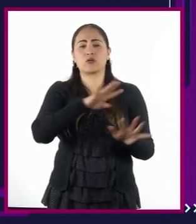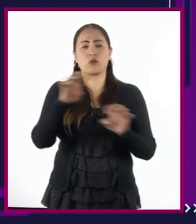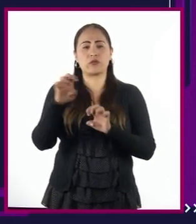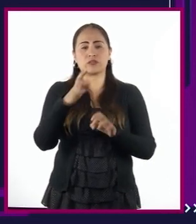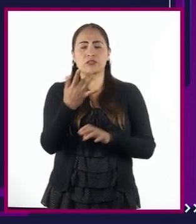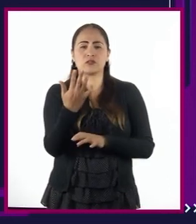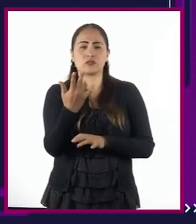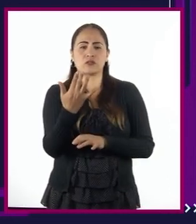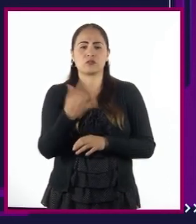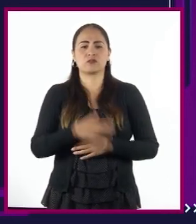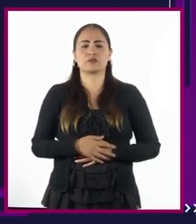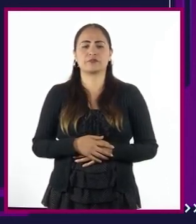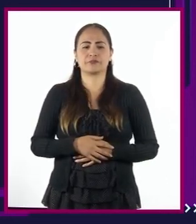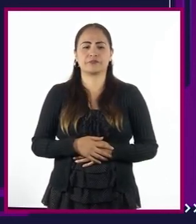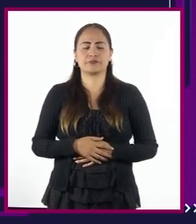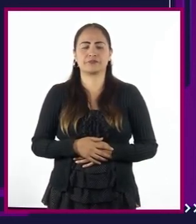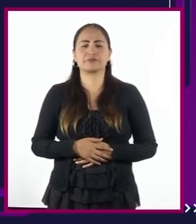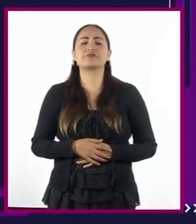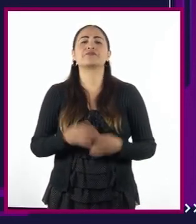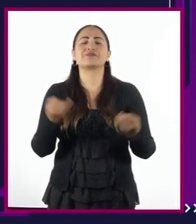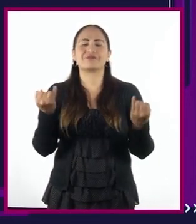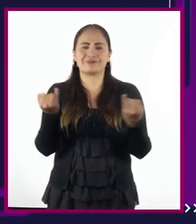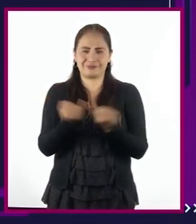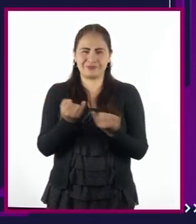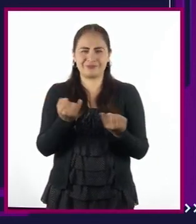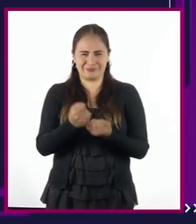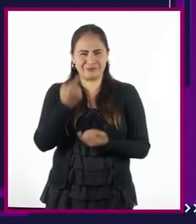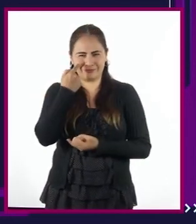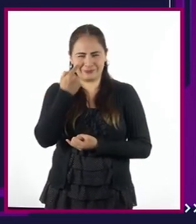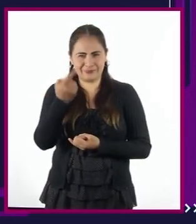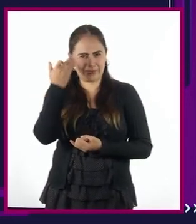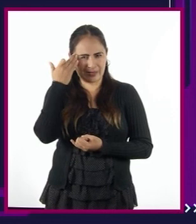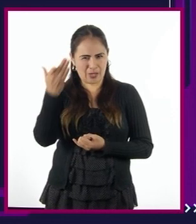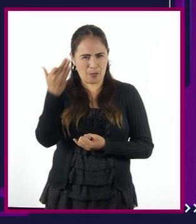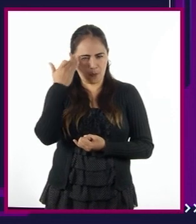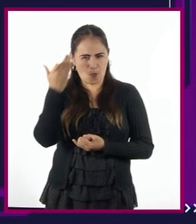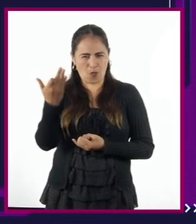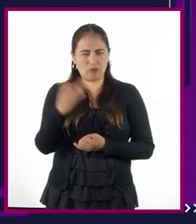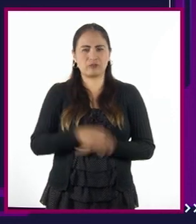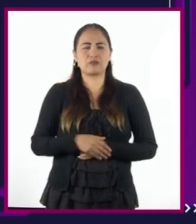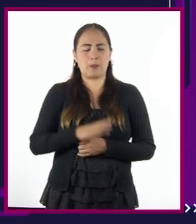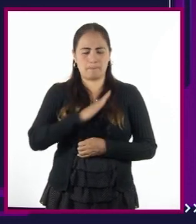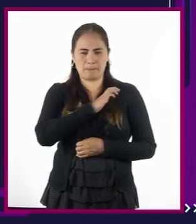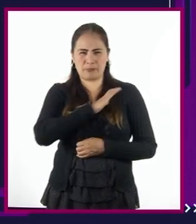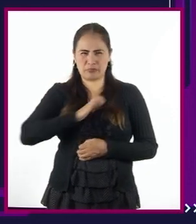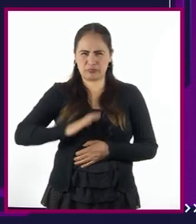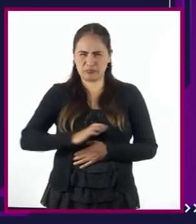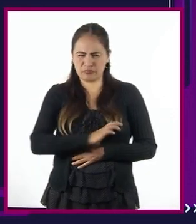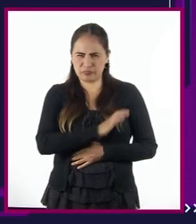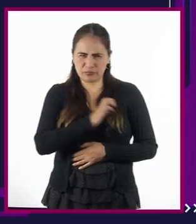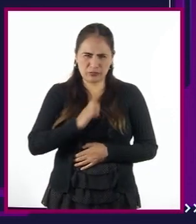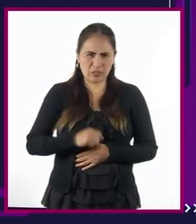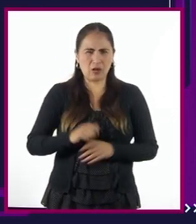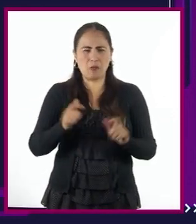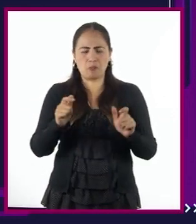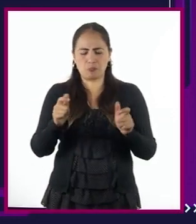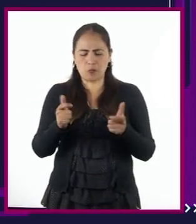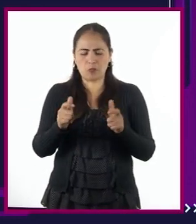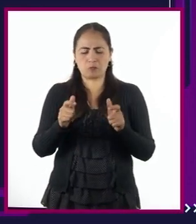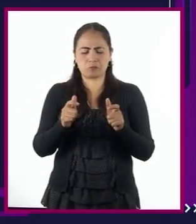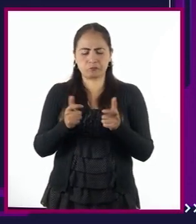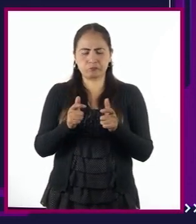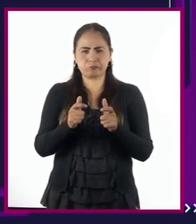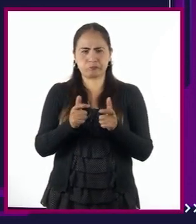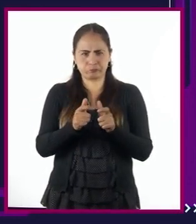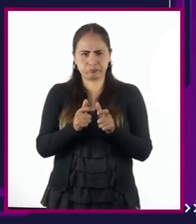950. También observamos que a partir de este tiempo la cantidad de bacterias empieza a disminuir de